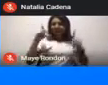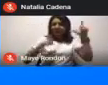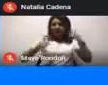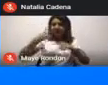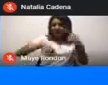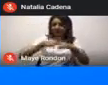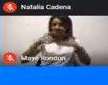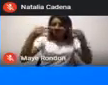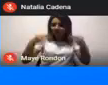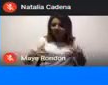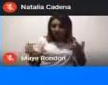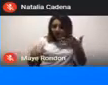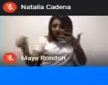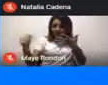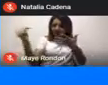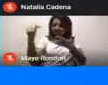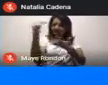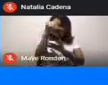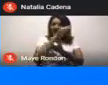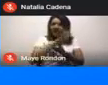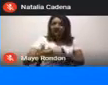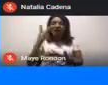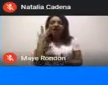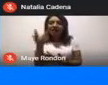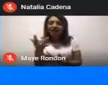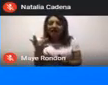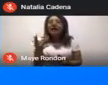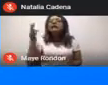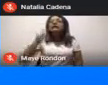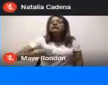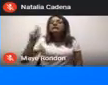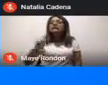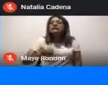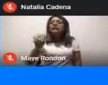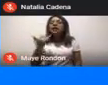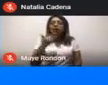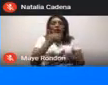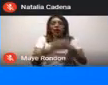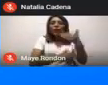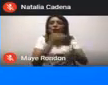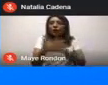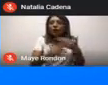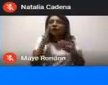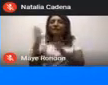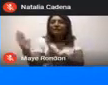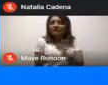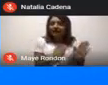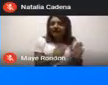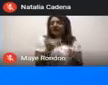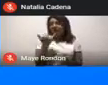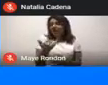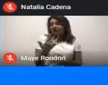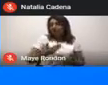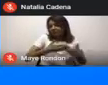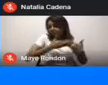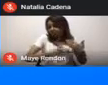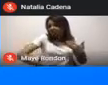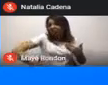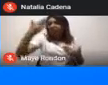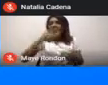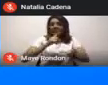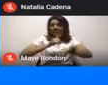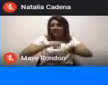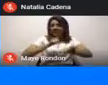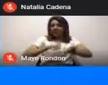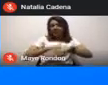ustedes en estas últimas cátedras han visto debe siempre estar condensado en un proceso de planificación. presentación y que ya pues a lo largo de estos minutos que vamos a